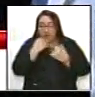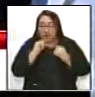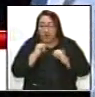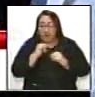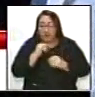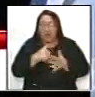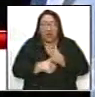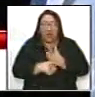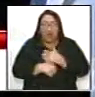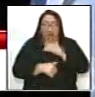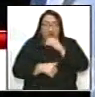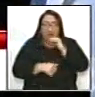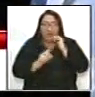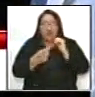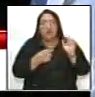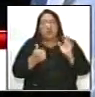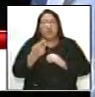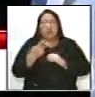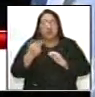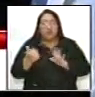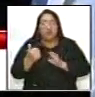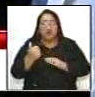oficio